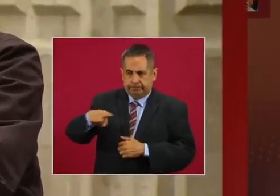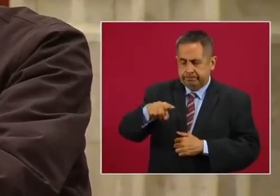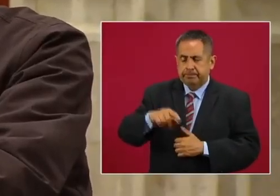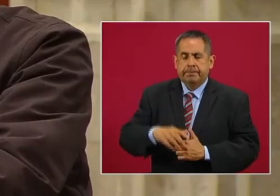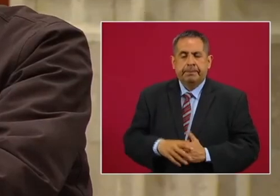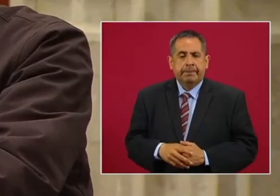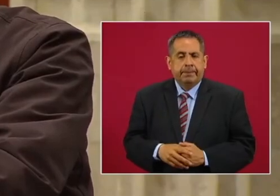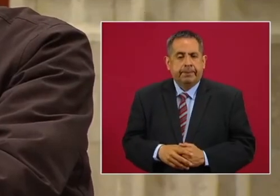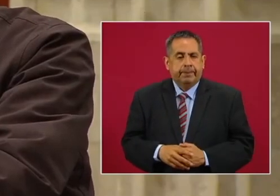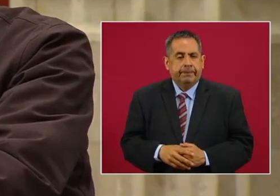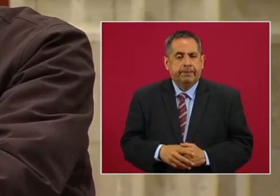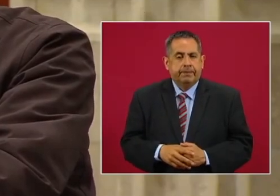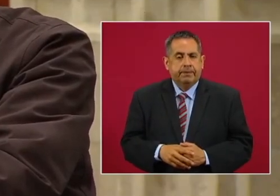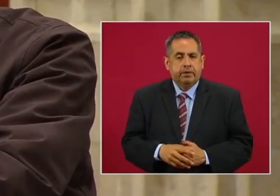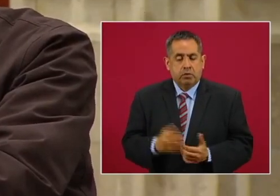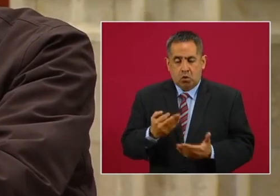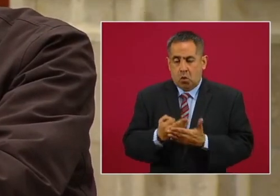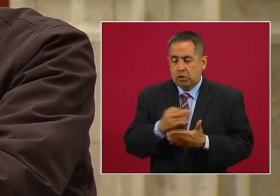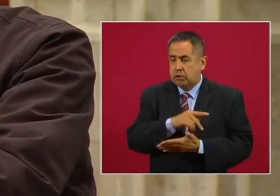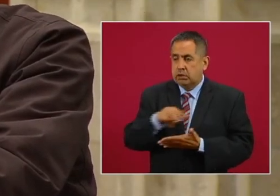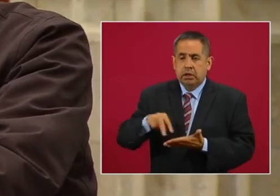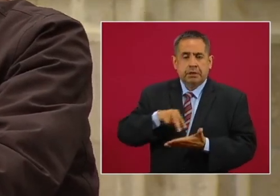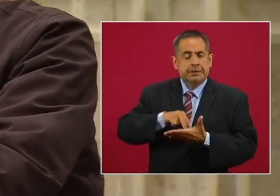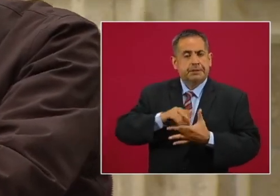este es un acto